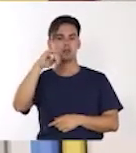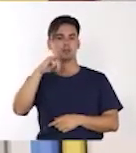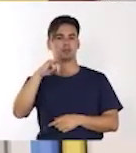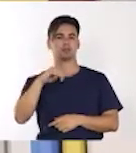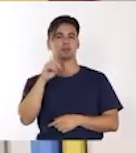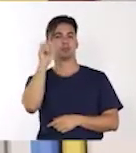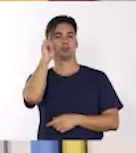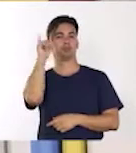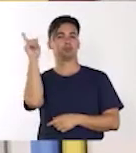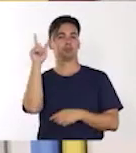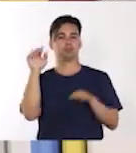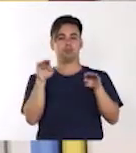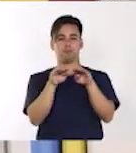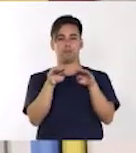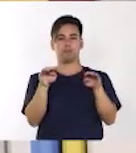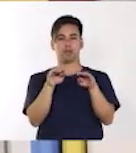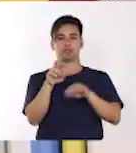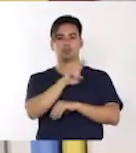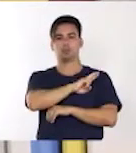Revolución Cubana.